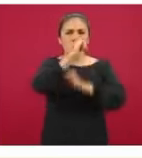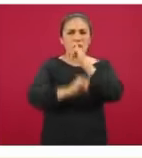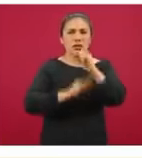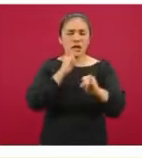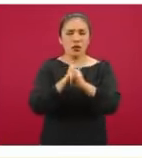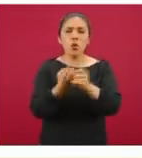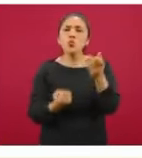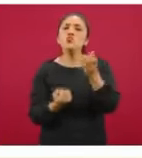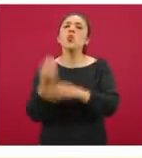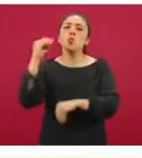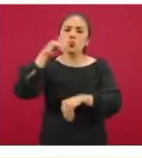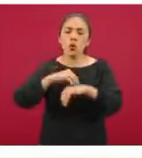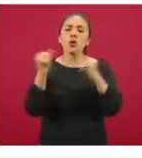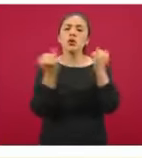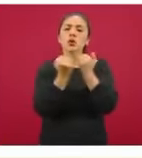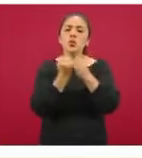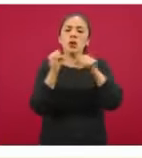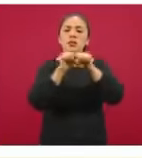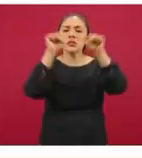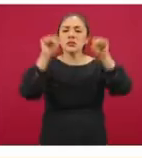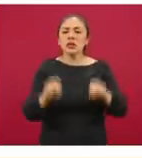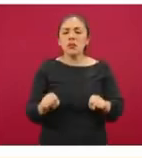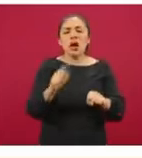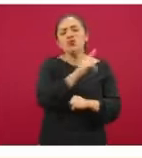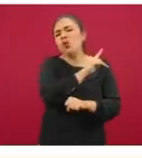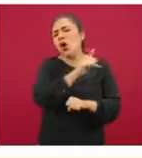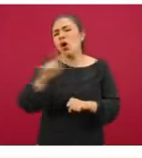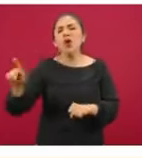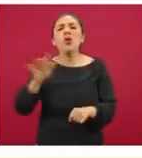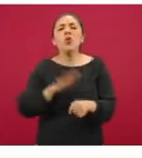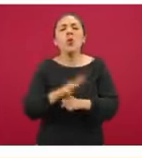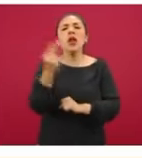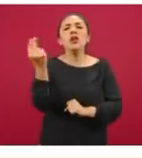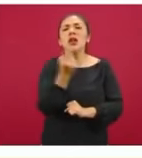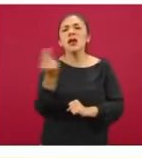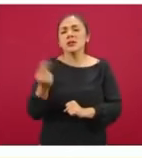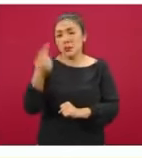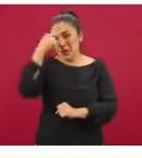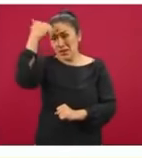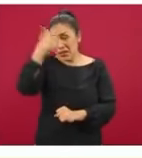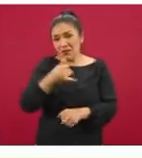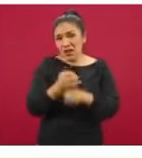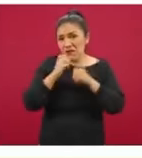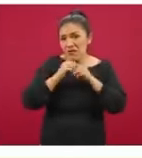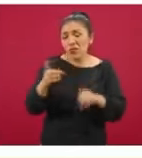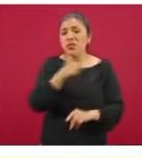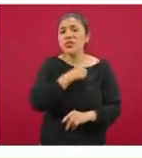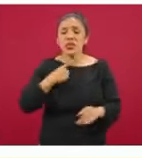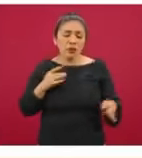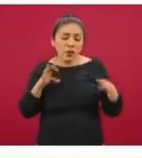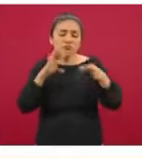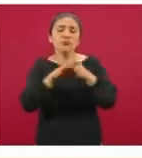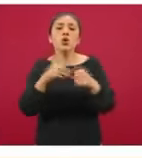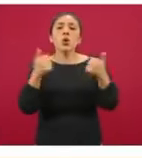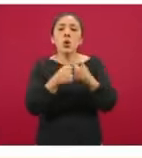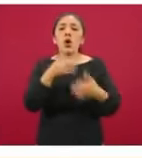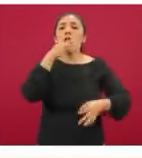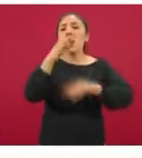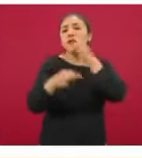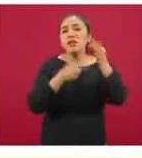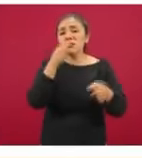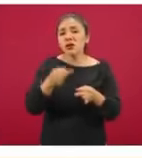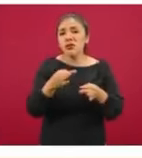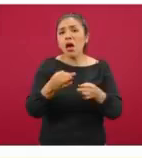Se incorporaron también a este sistema todas aquellas necesidades de información que tenían que ver con la